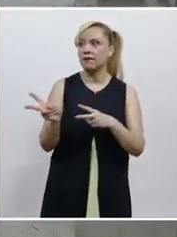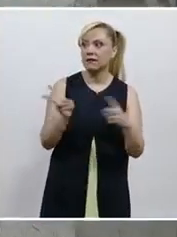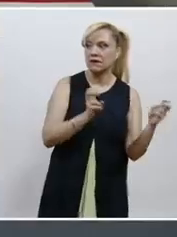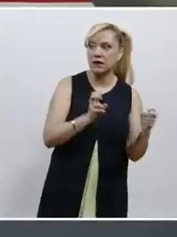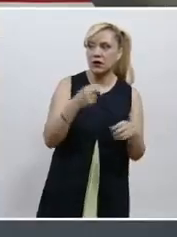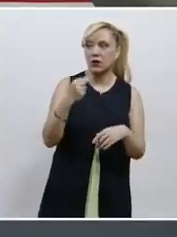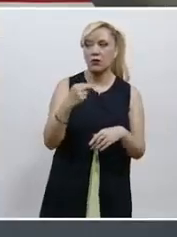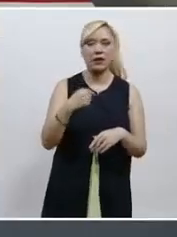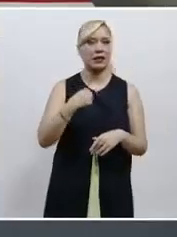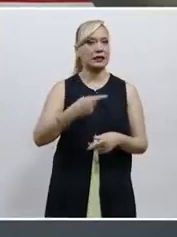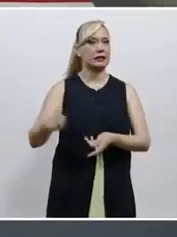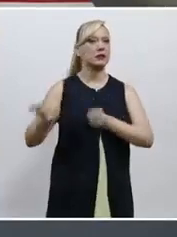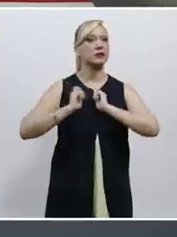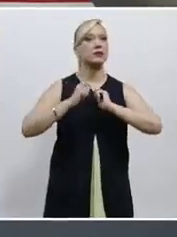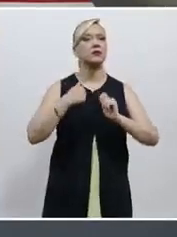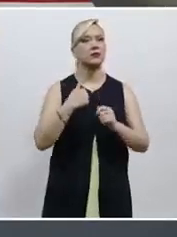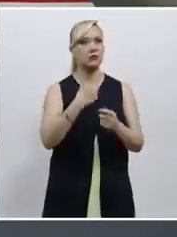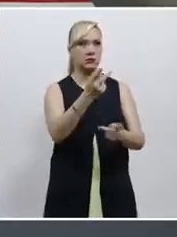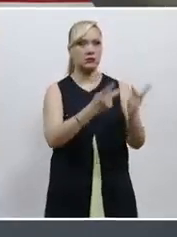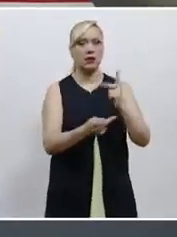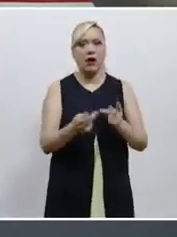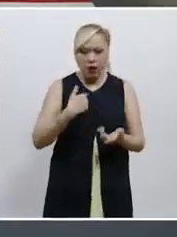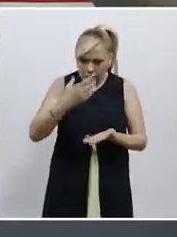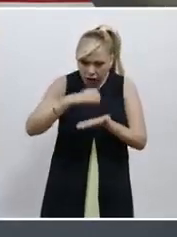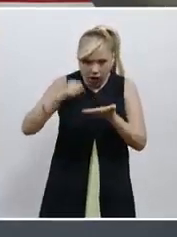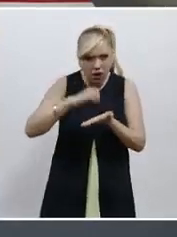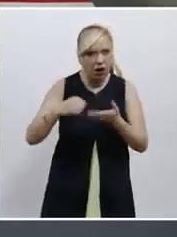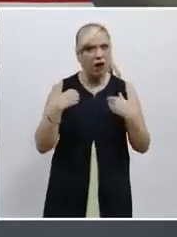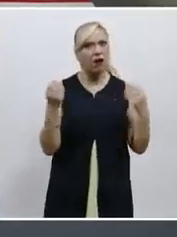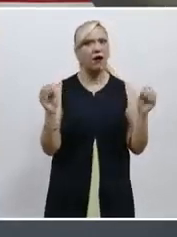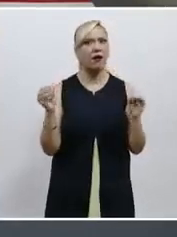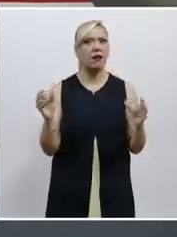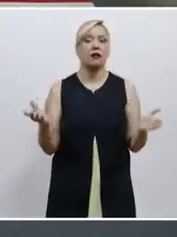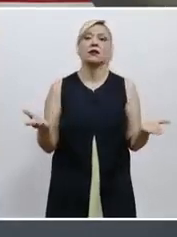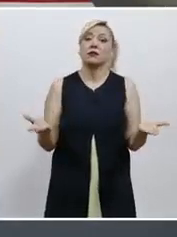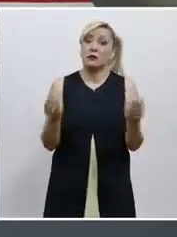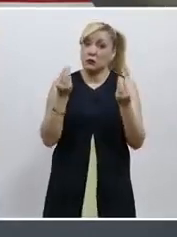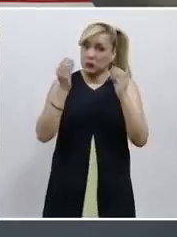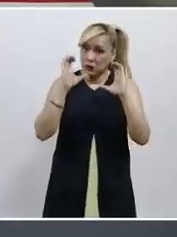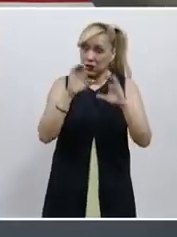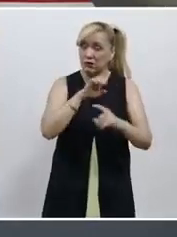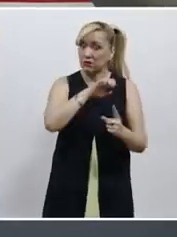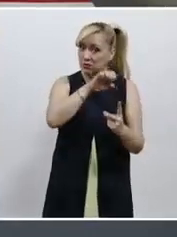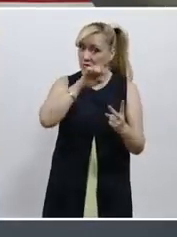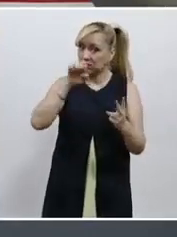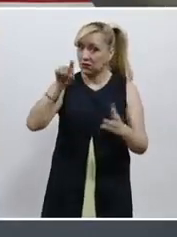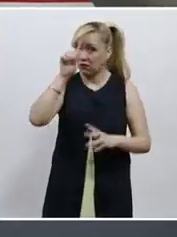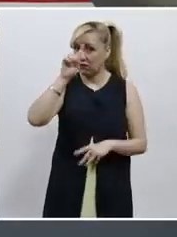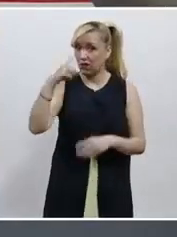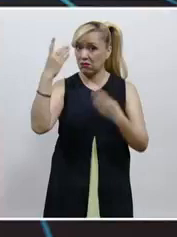son solo algunas de las formas que se utilizan para defraudar a los usuarios de servicios financieros.